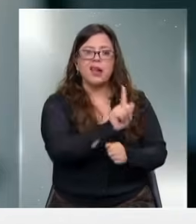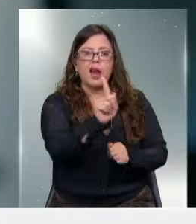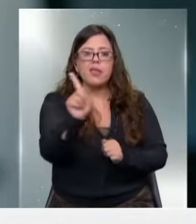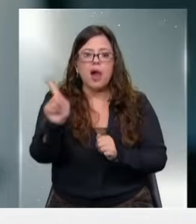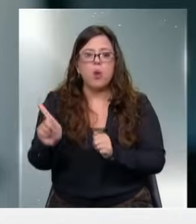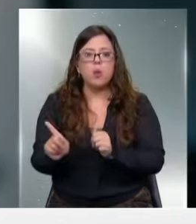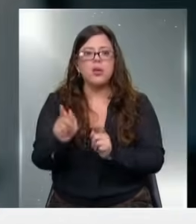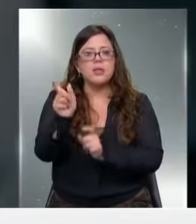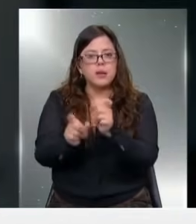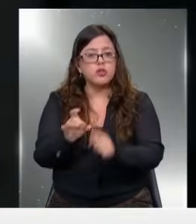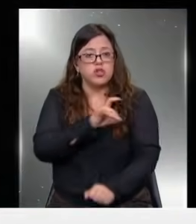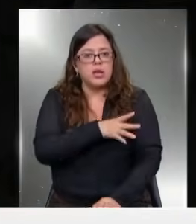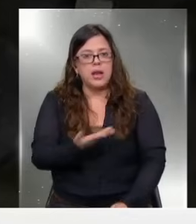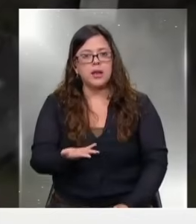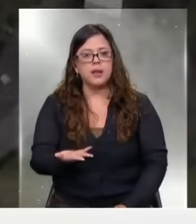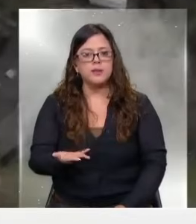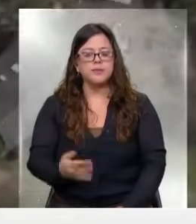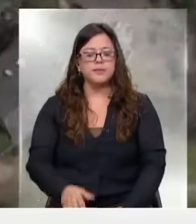de las y los chilenos.